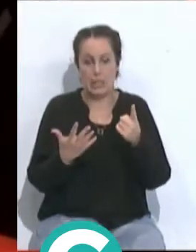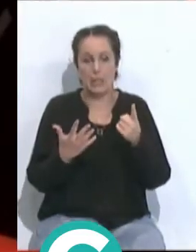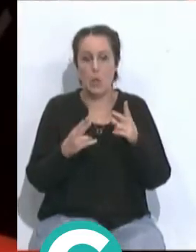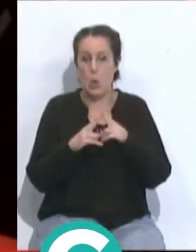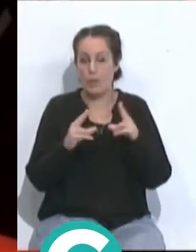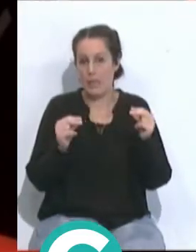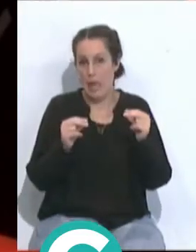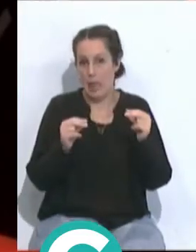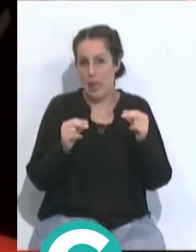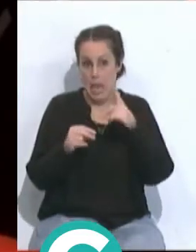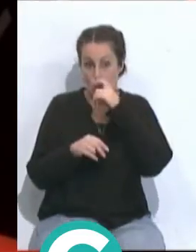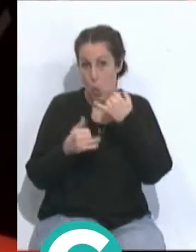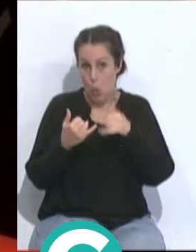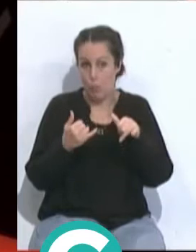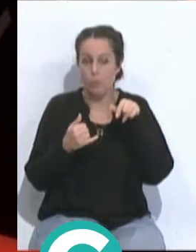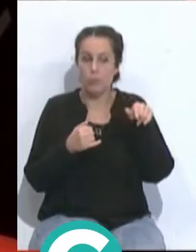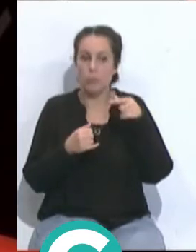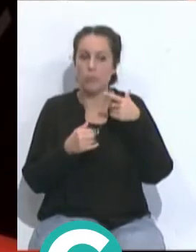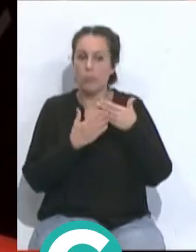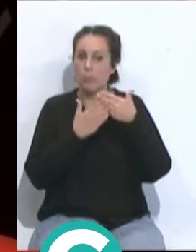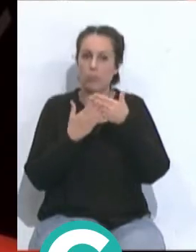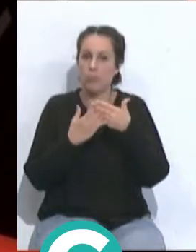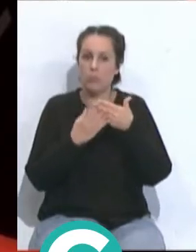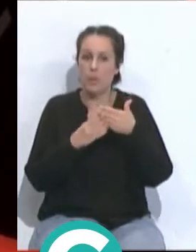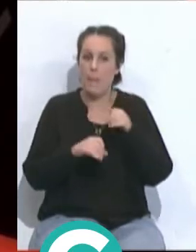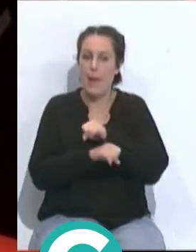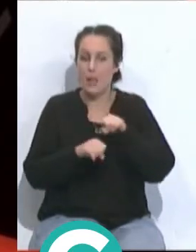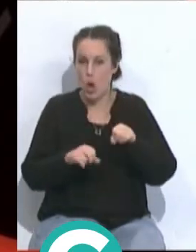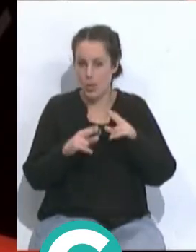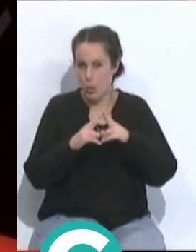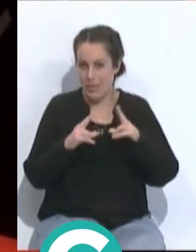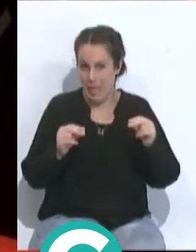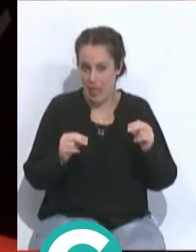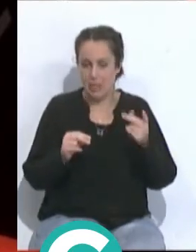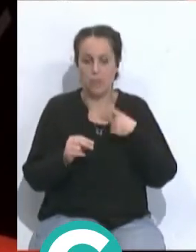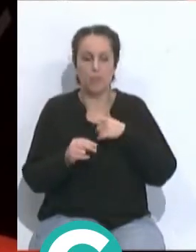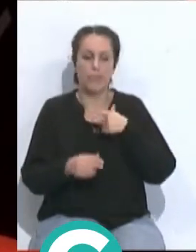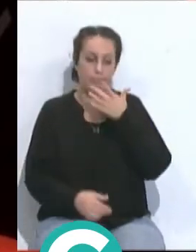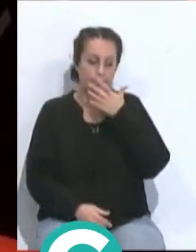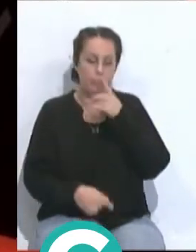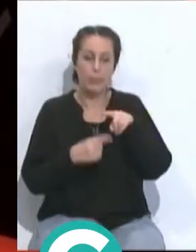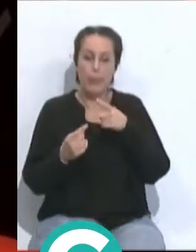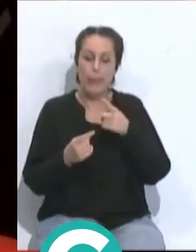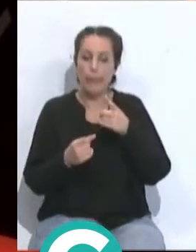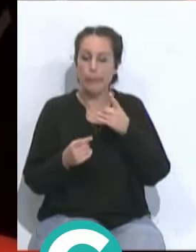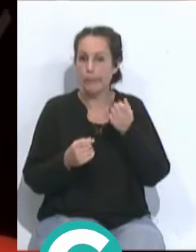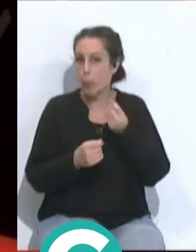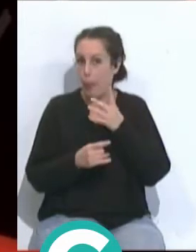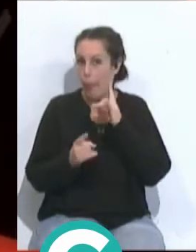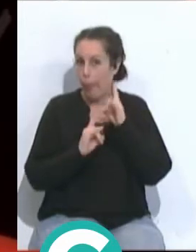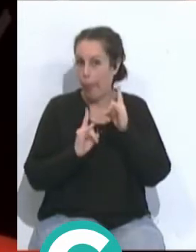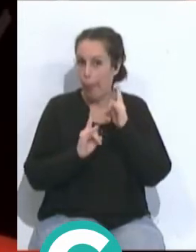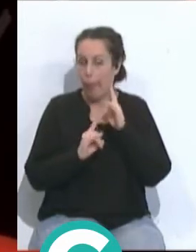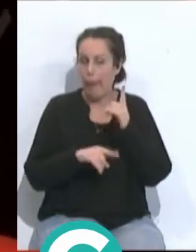de carrera de universidad. Él estudiaba en la Universidad de Mayores y nada, nos conocimos ahí, luego nos dimos los teléfonos y de vez en cuando siempre